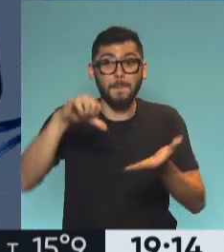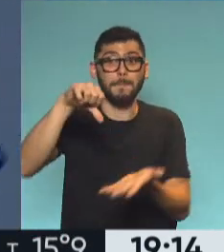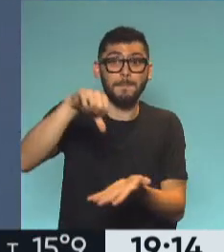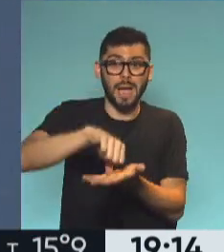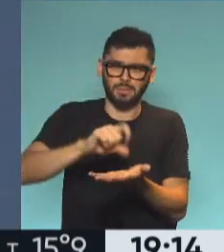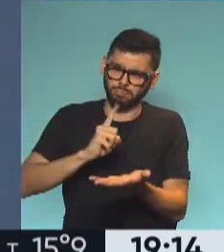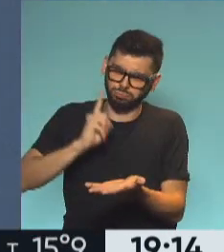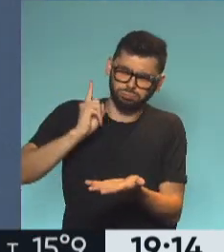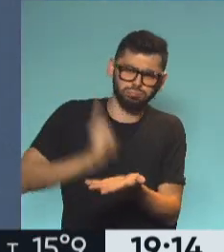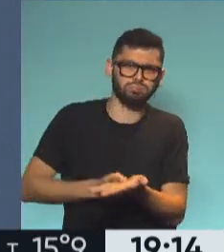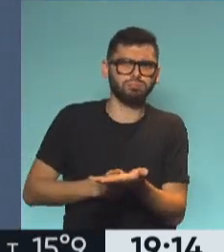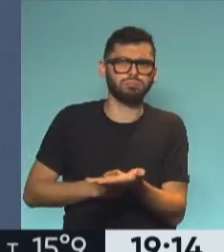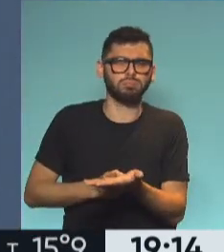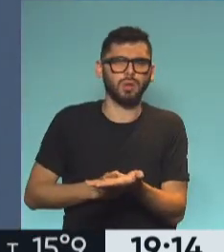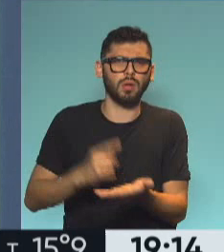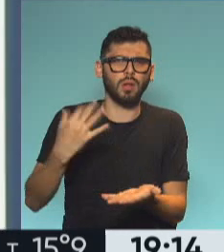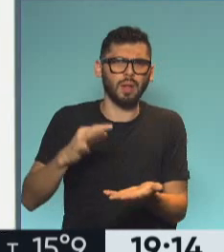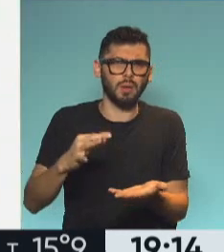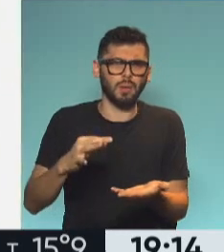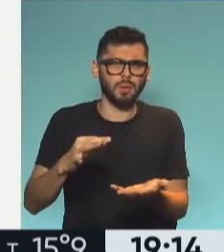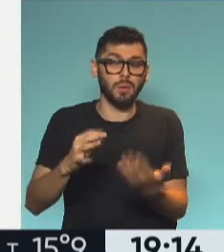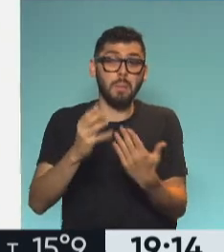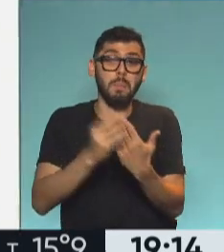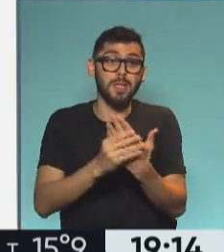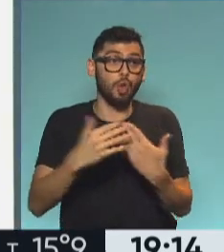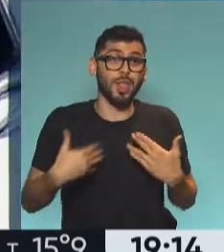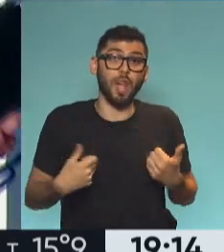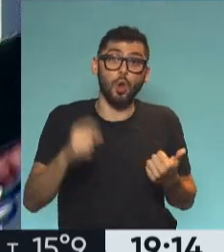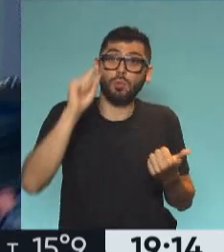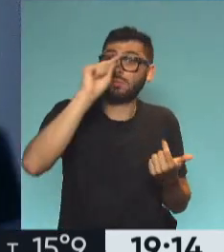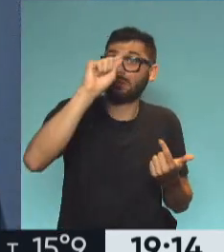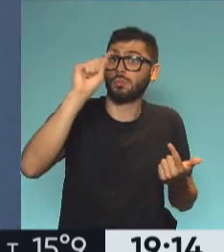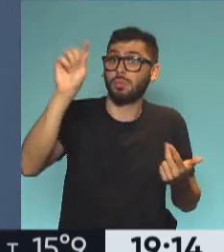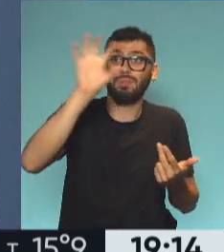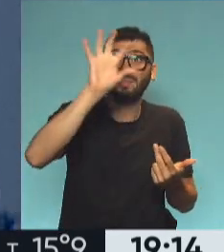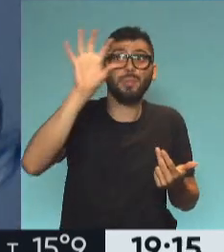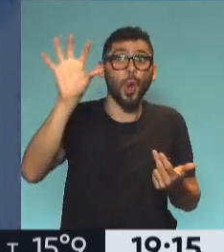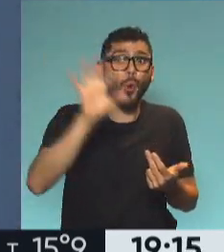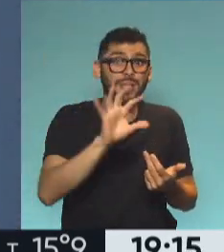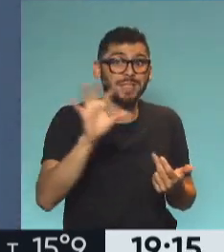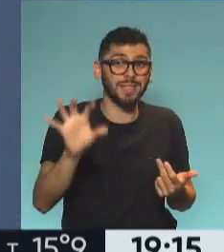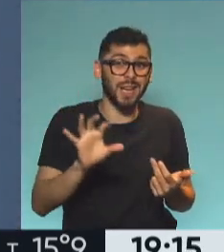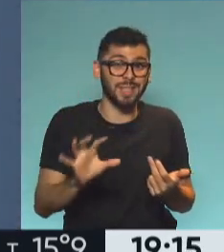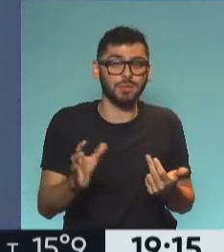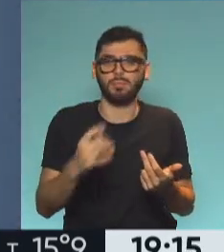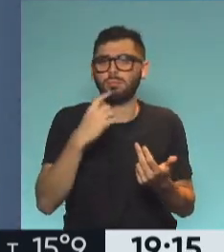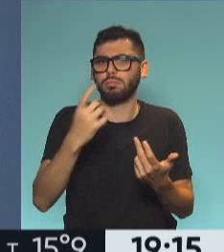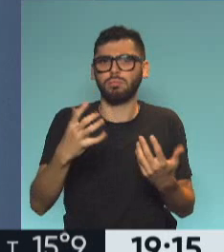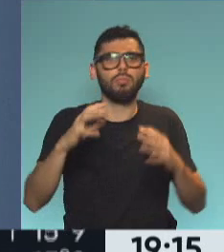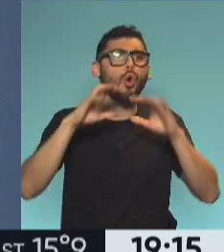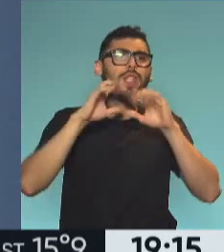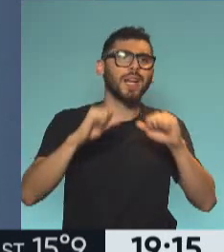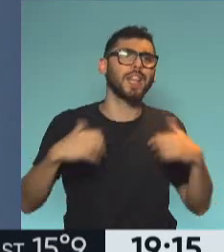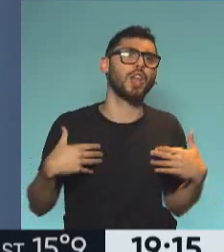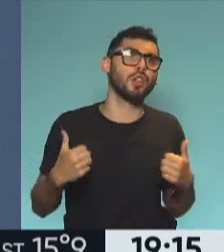¿sí? Deberíamos agarrar y decirle a los otros ministros de salud, a los ministros de salud de las distintas provincias, a los ministros, a los secretarios de salud de